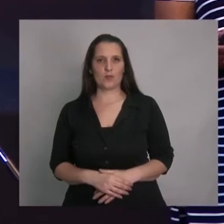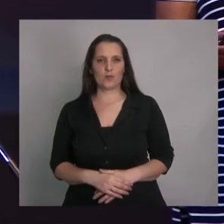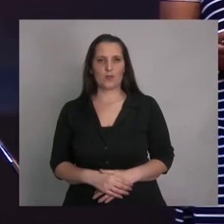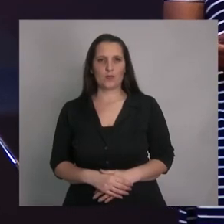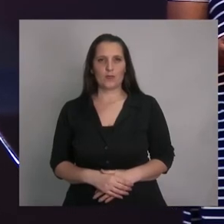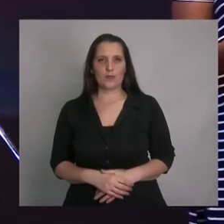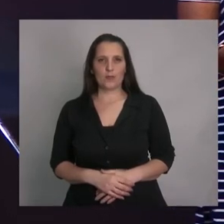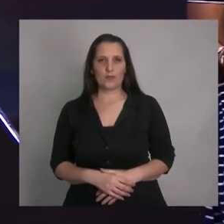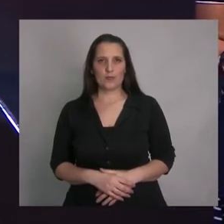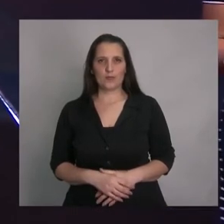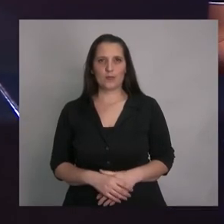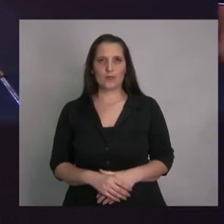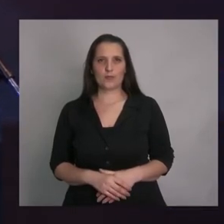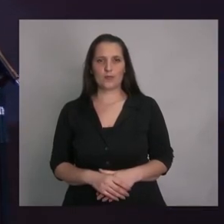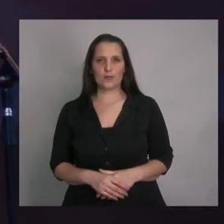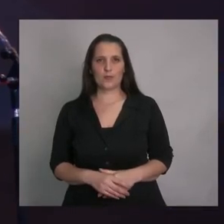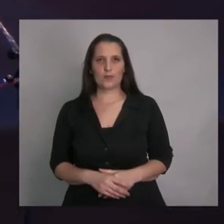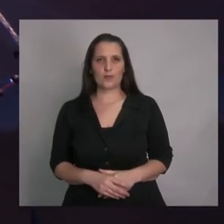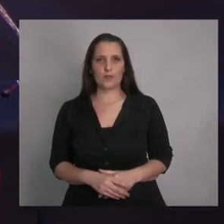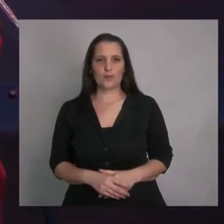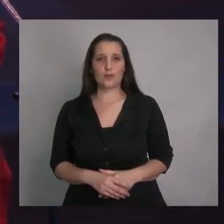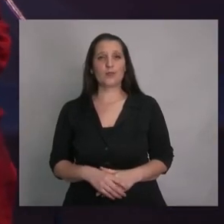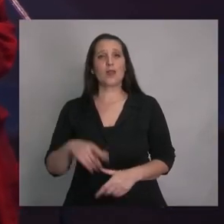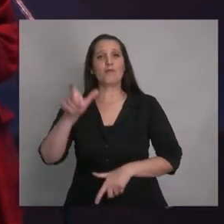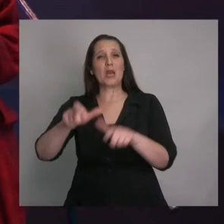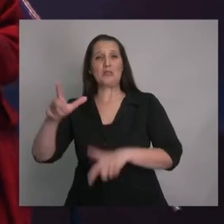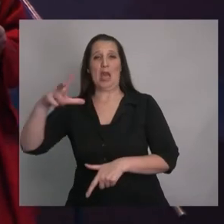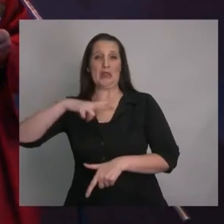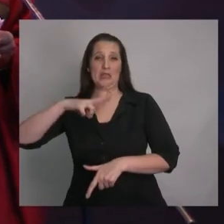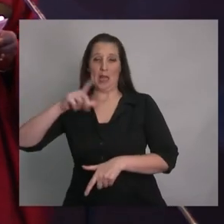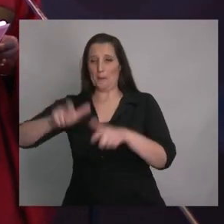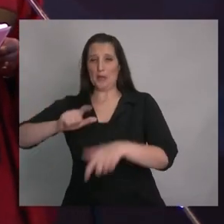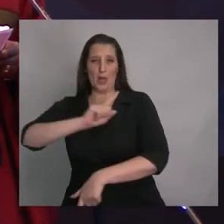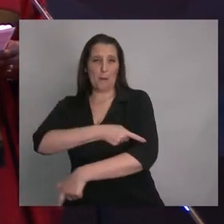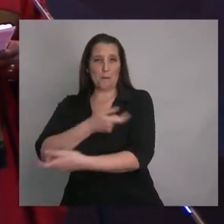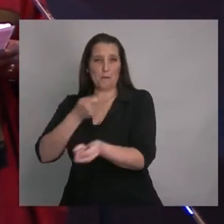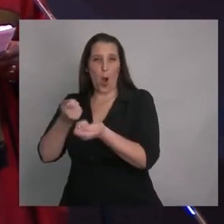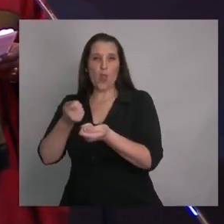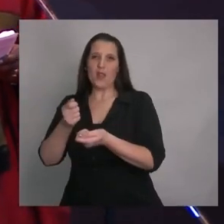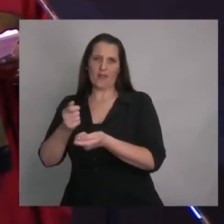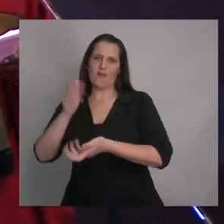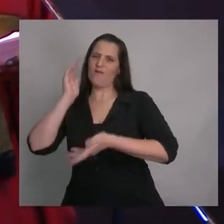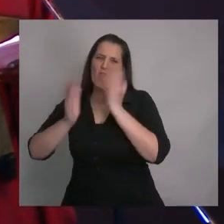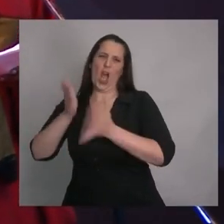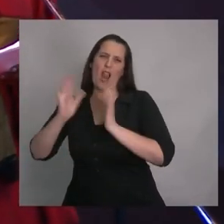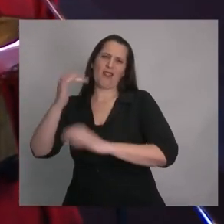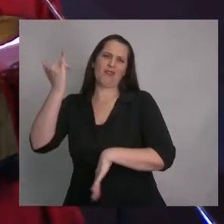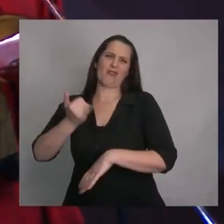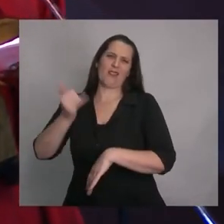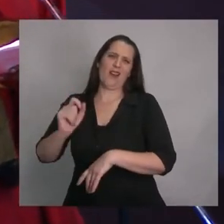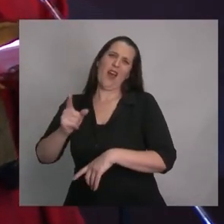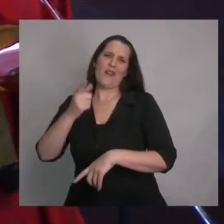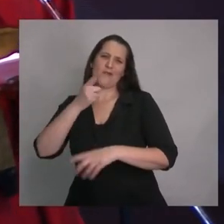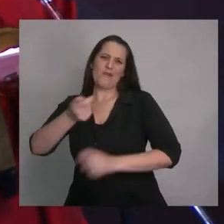and folk ambivalente de cal by impunity la teca nueva